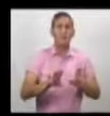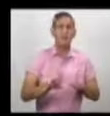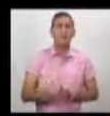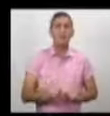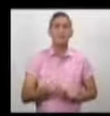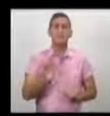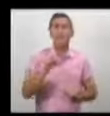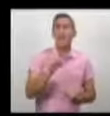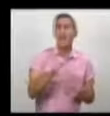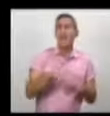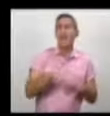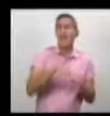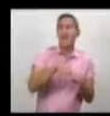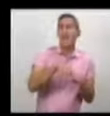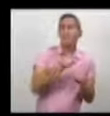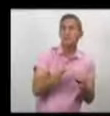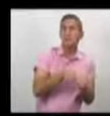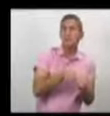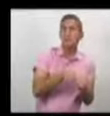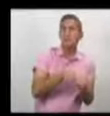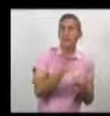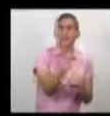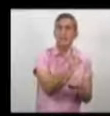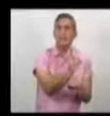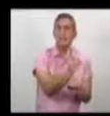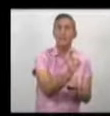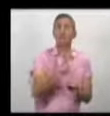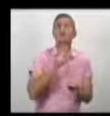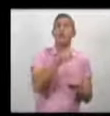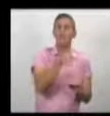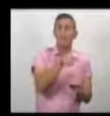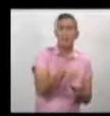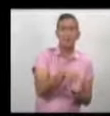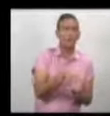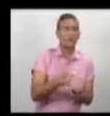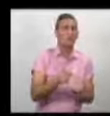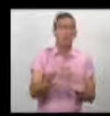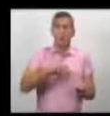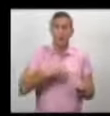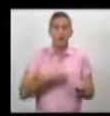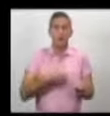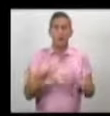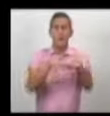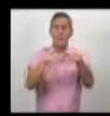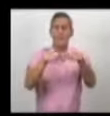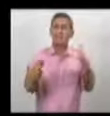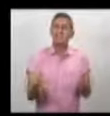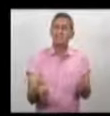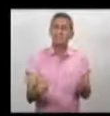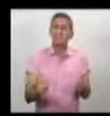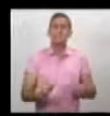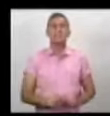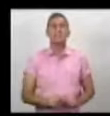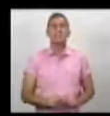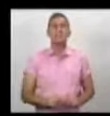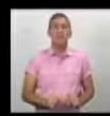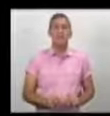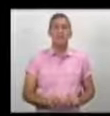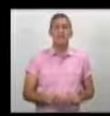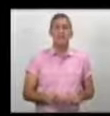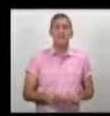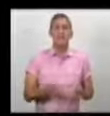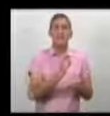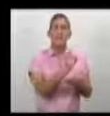El citoplasma de la célula procariota no tiene sistema de membranas. ¿Qué quiere decir? Que no